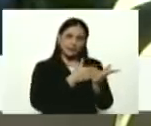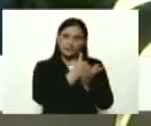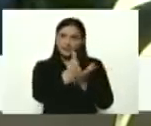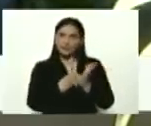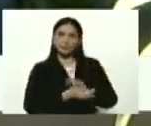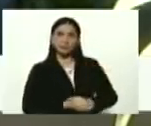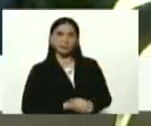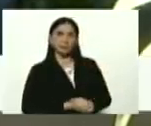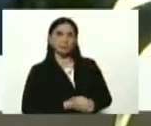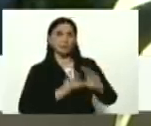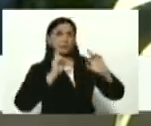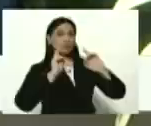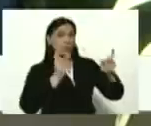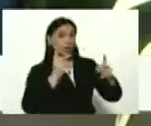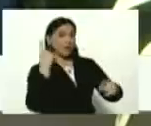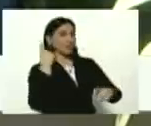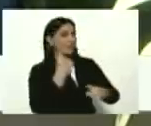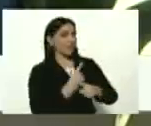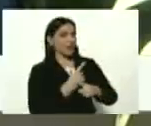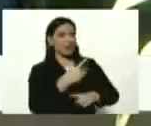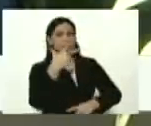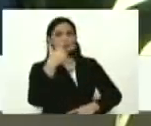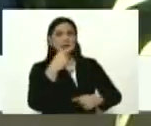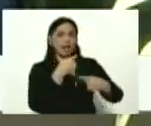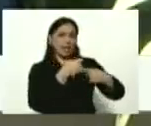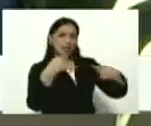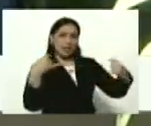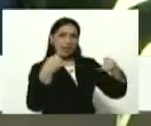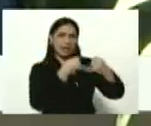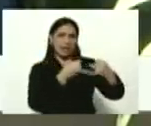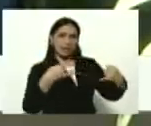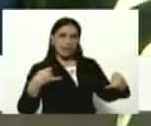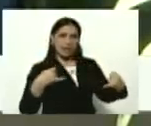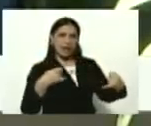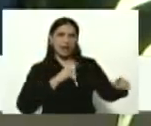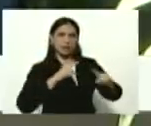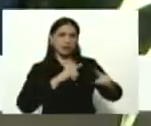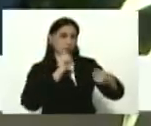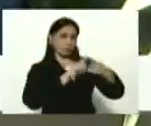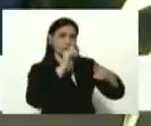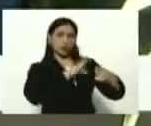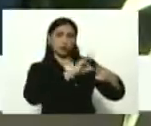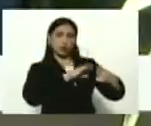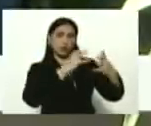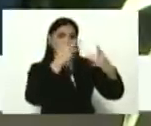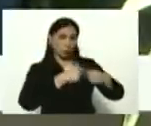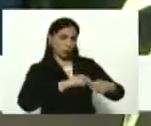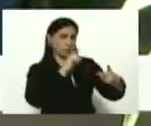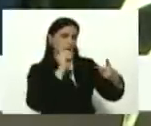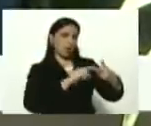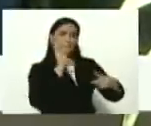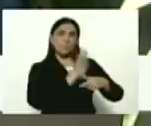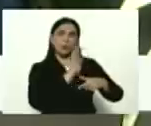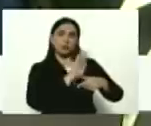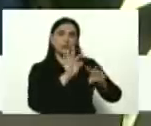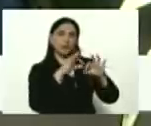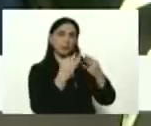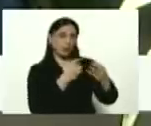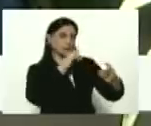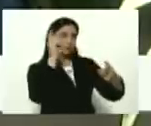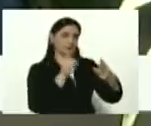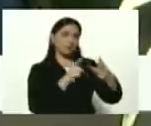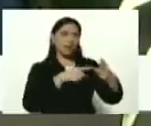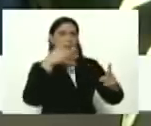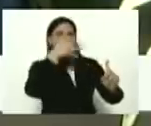cuya temática tiene tres líneas de acción: la línea socioproductiva, la línea de protección familiar y la línea